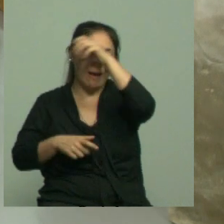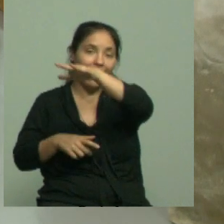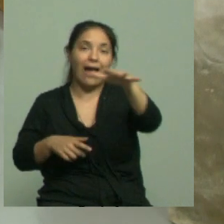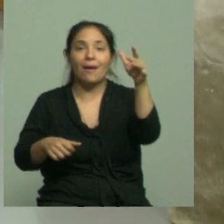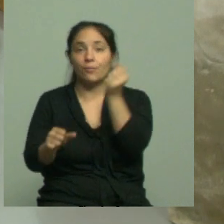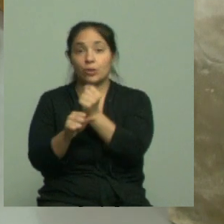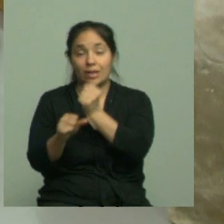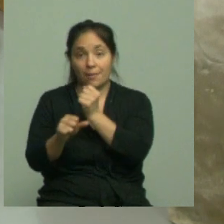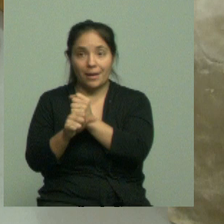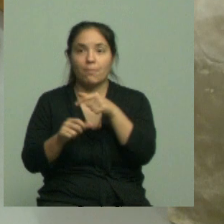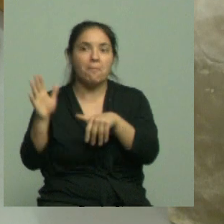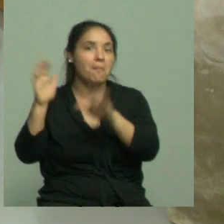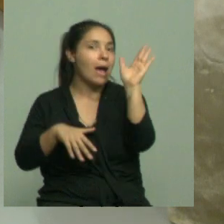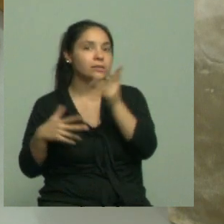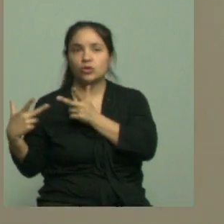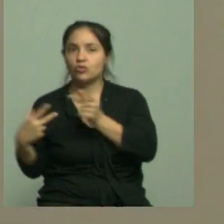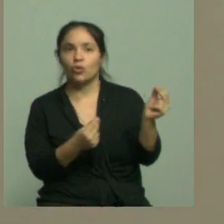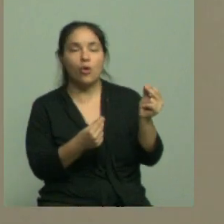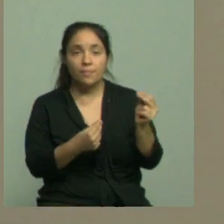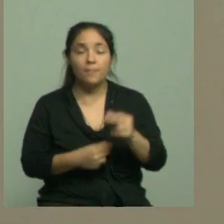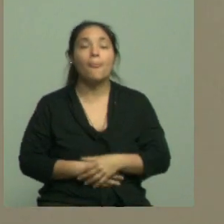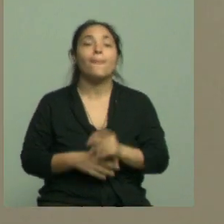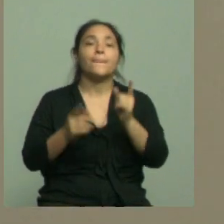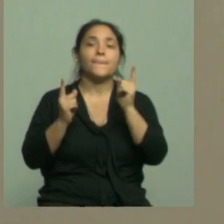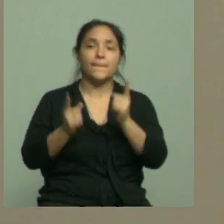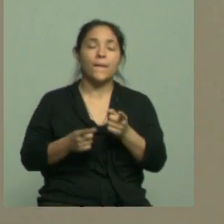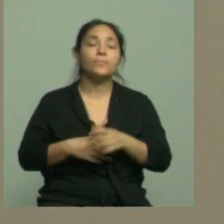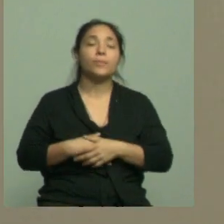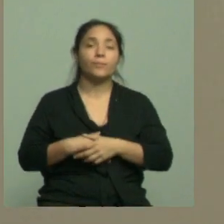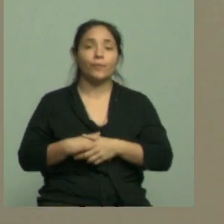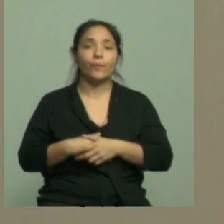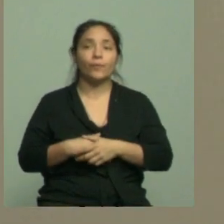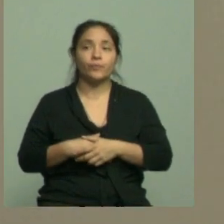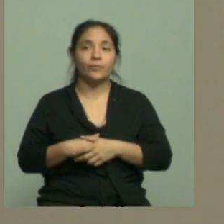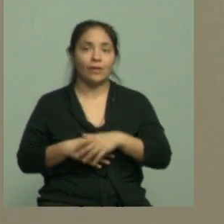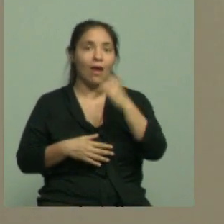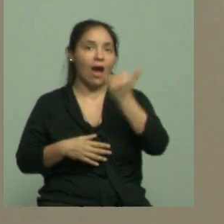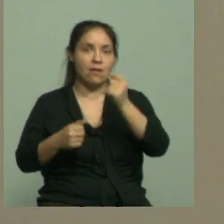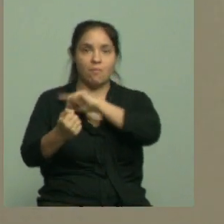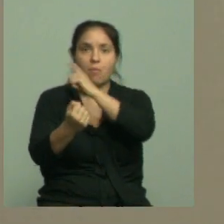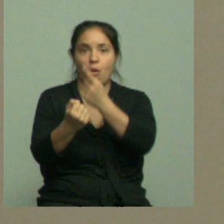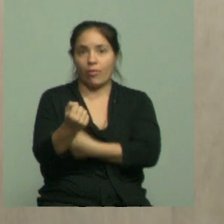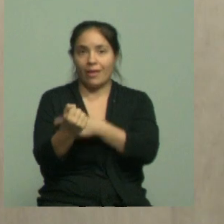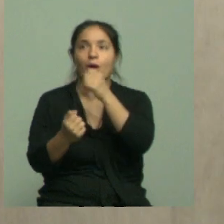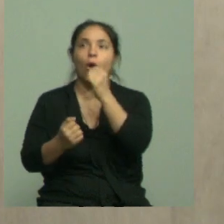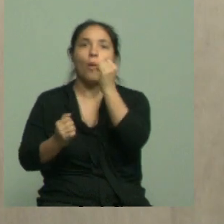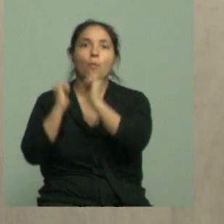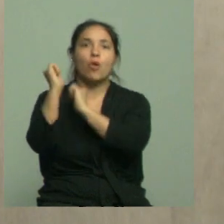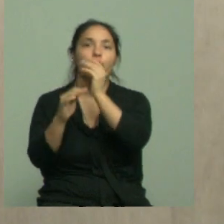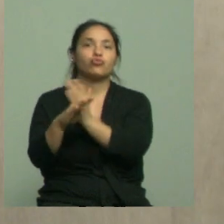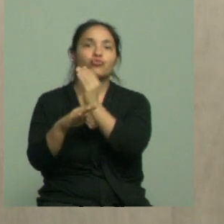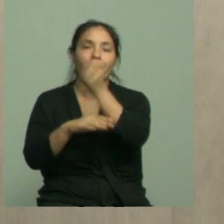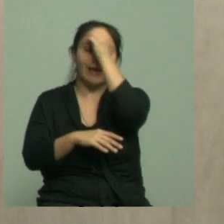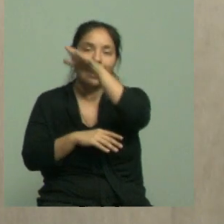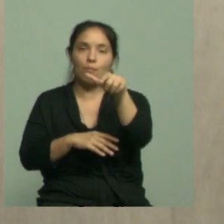ha mostrado la mayor resistencia. Y veía que decían, bueno, tienen un poder importante los productores, ¿no? Sin duda,